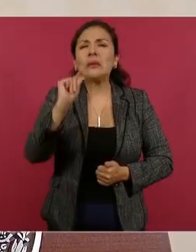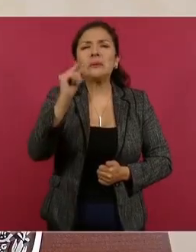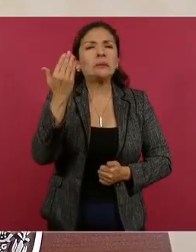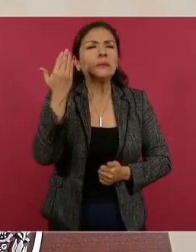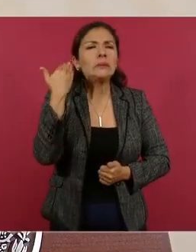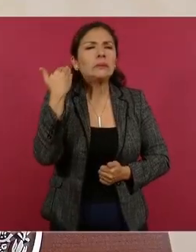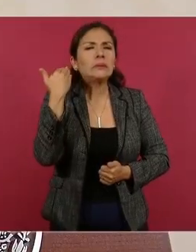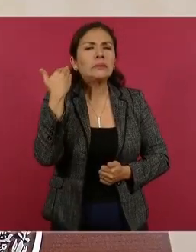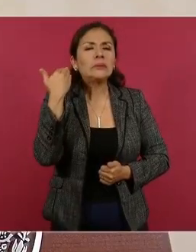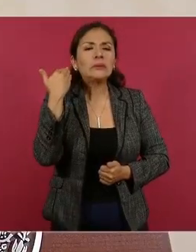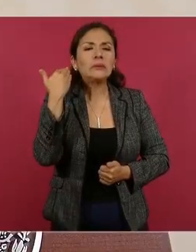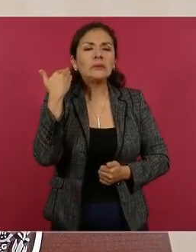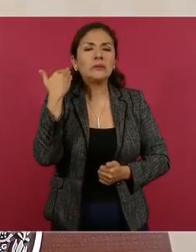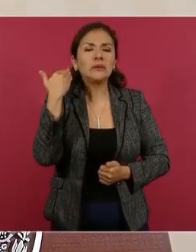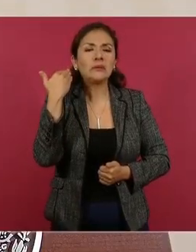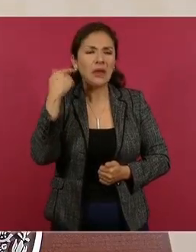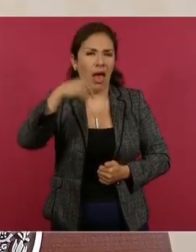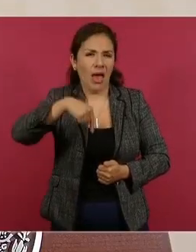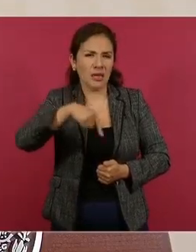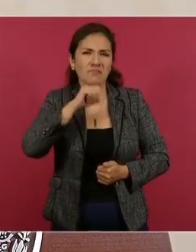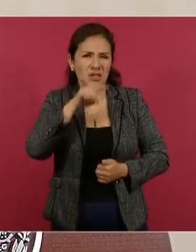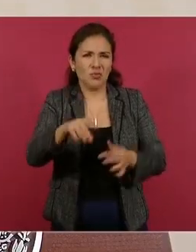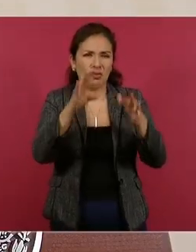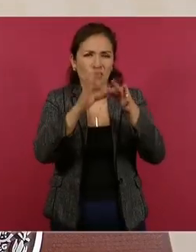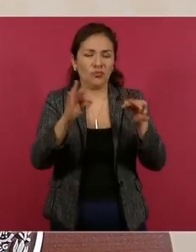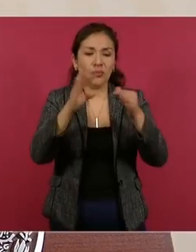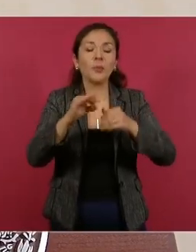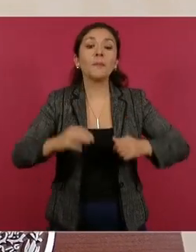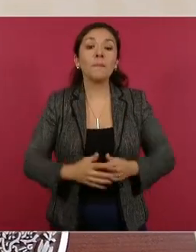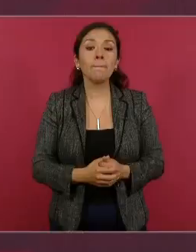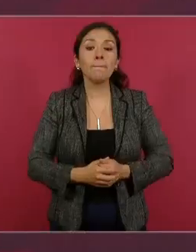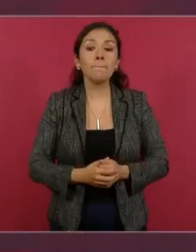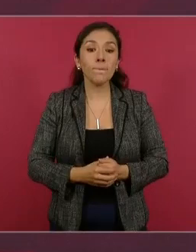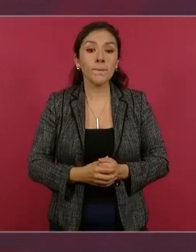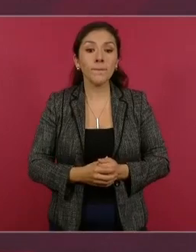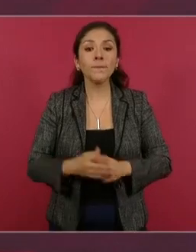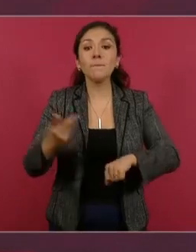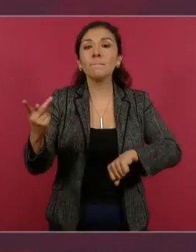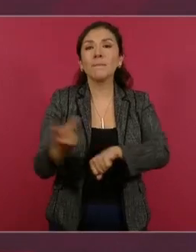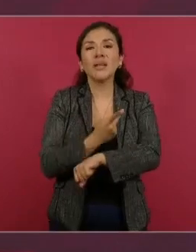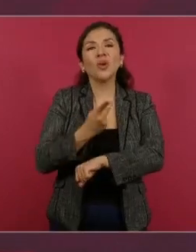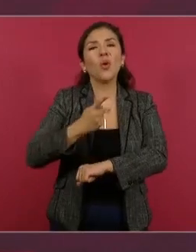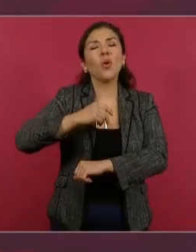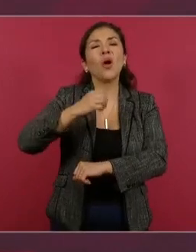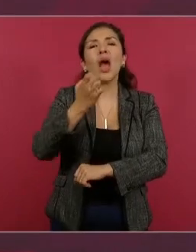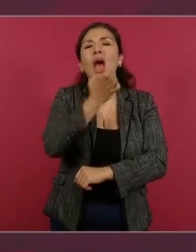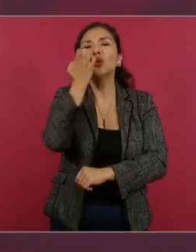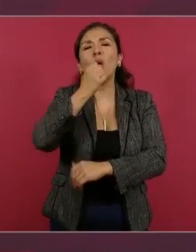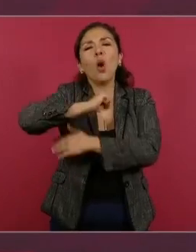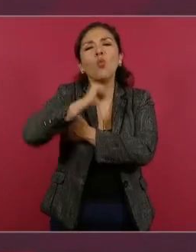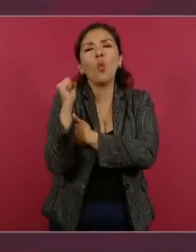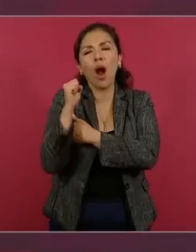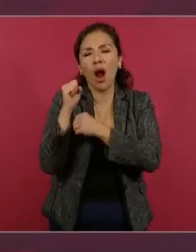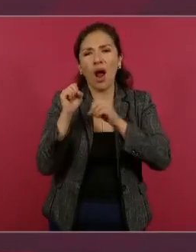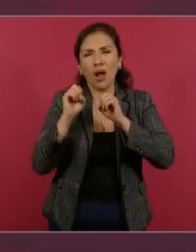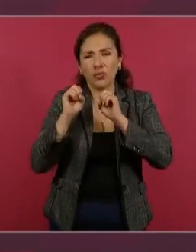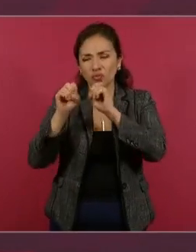Recientemente lo comentábamos, que pasa lo de la guardería ABC, muy lamentable.